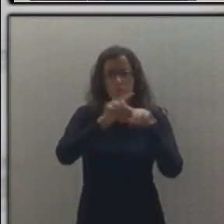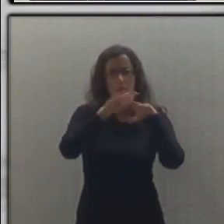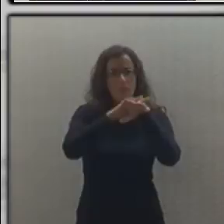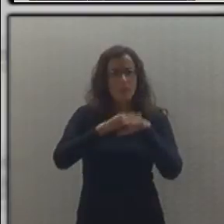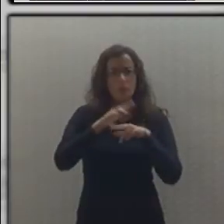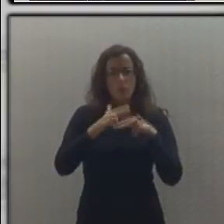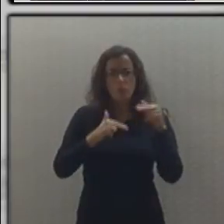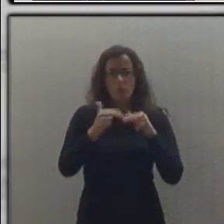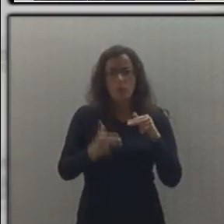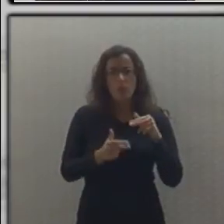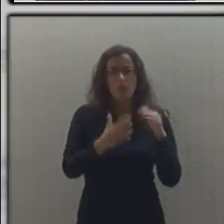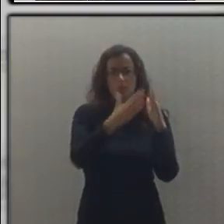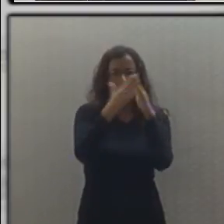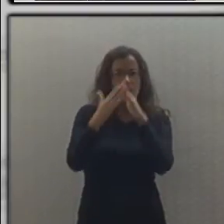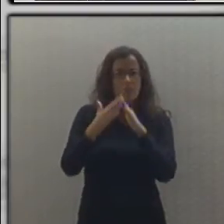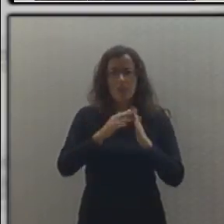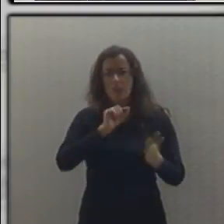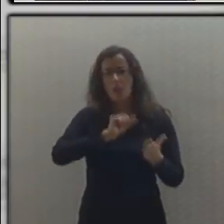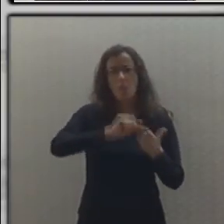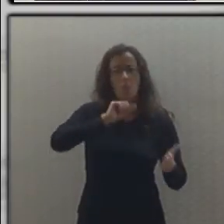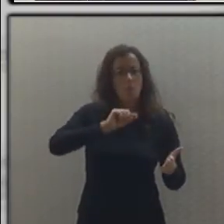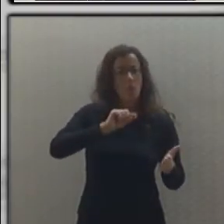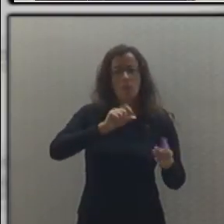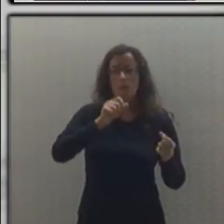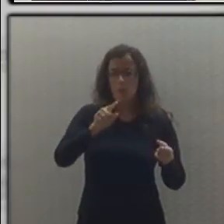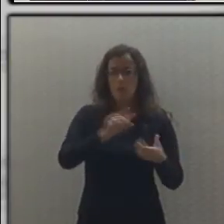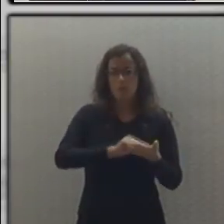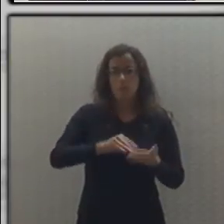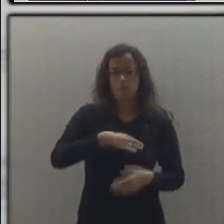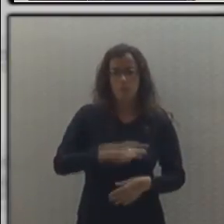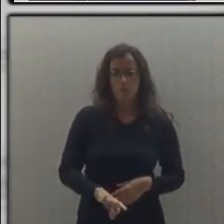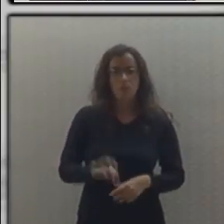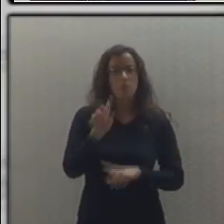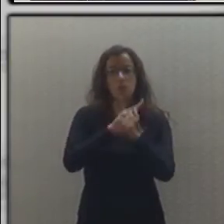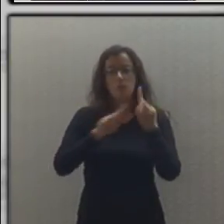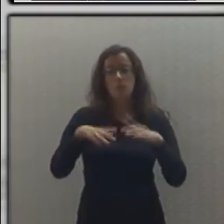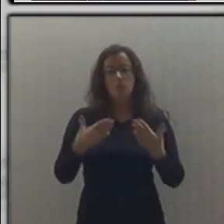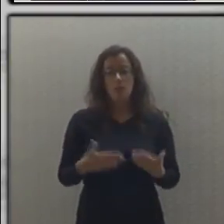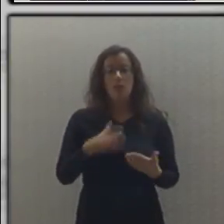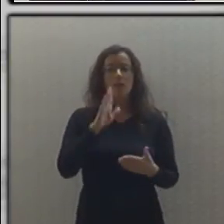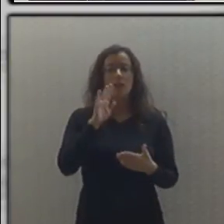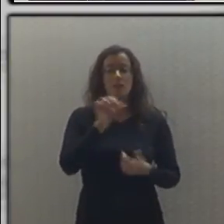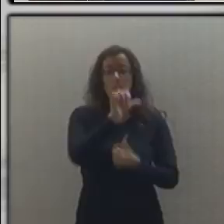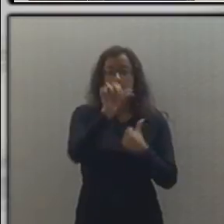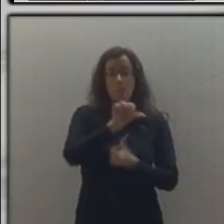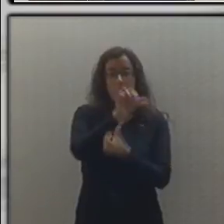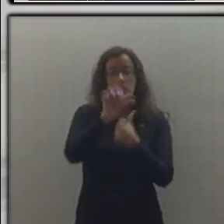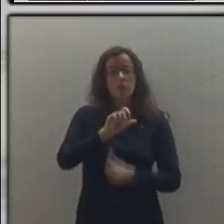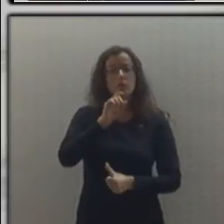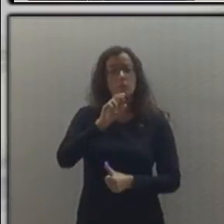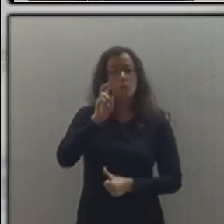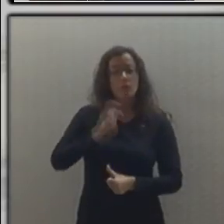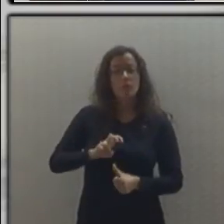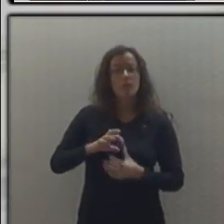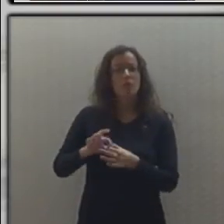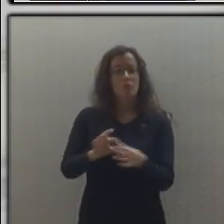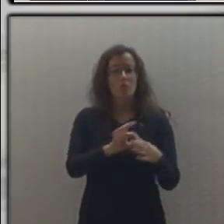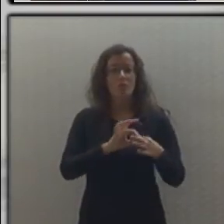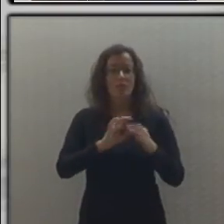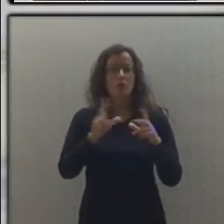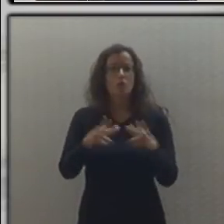de construir mucha vivienda en muy poco tiempo. El problema es que todos estos patrones estaban basados en una unidad social que era la